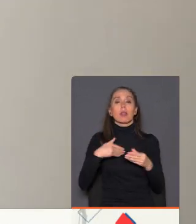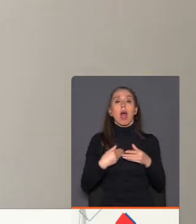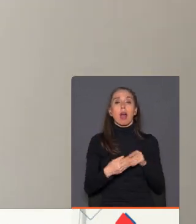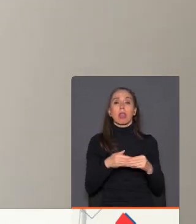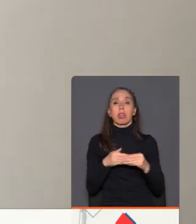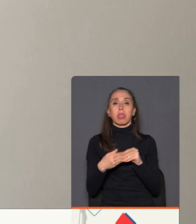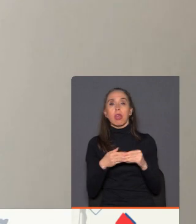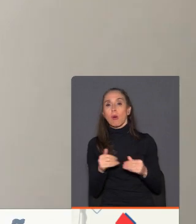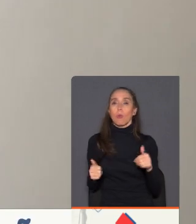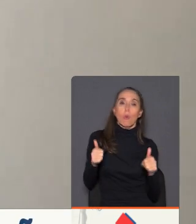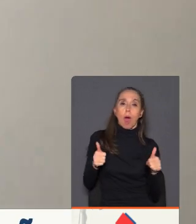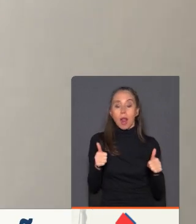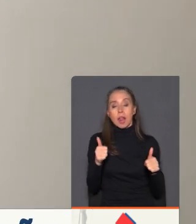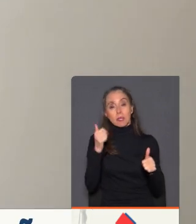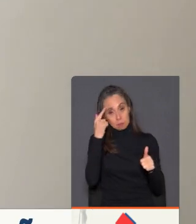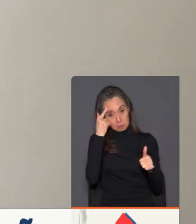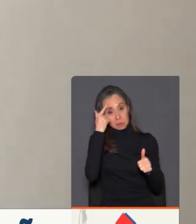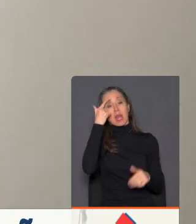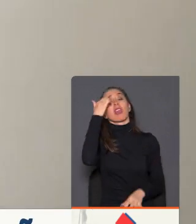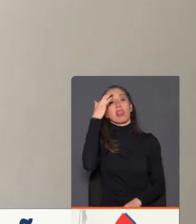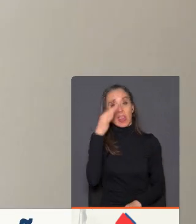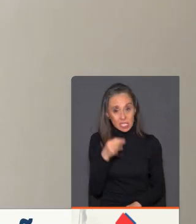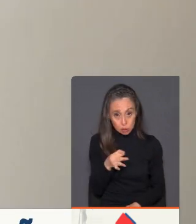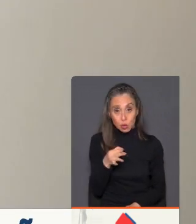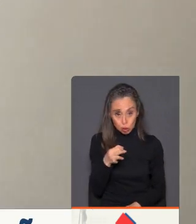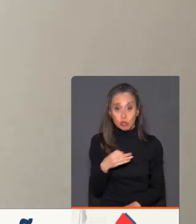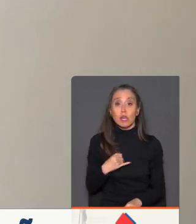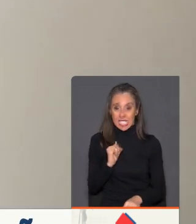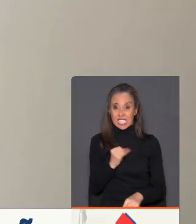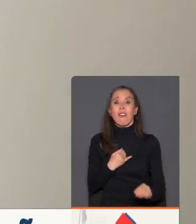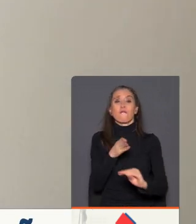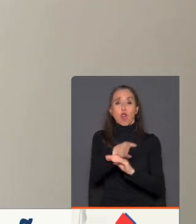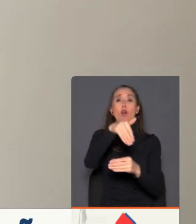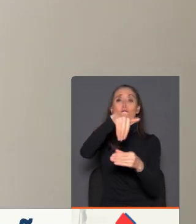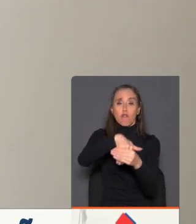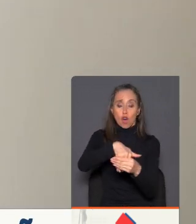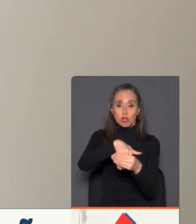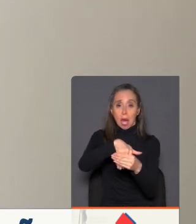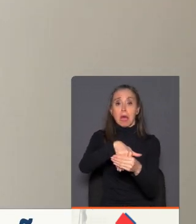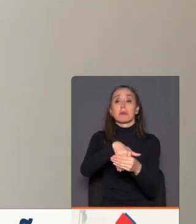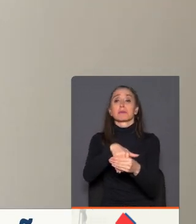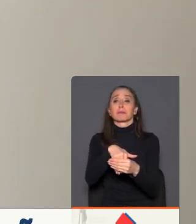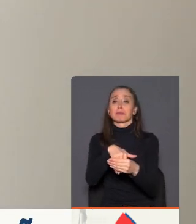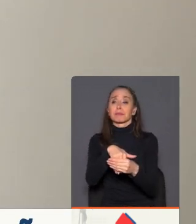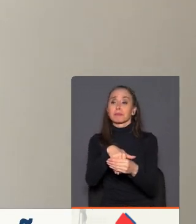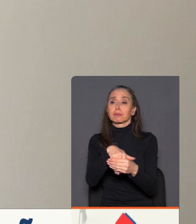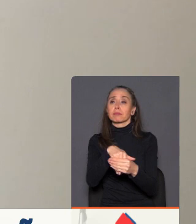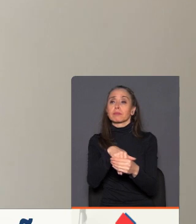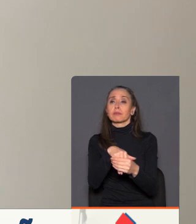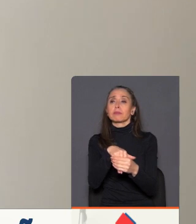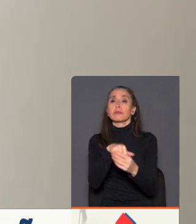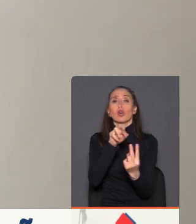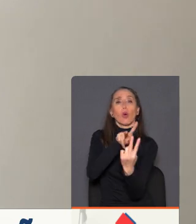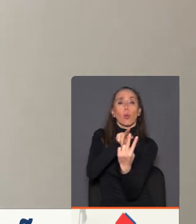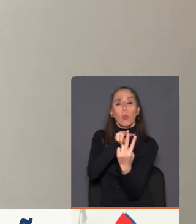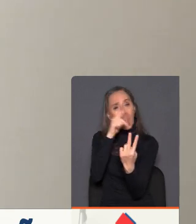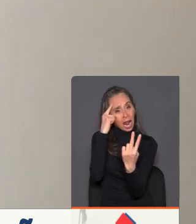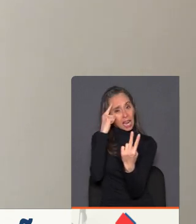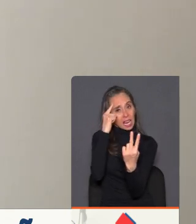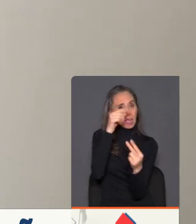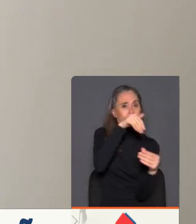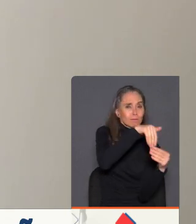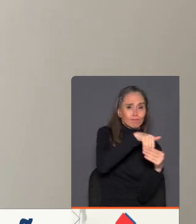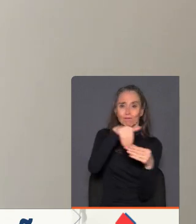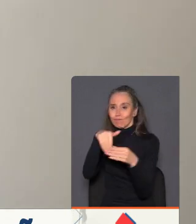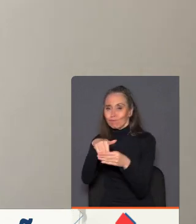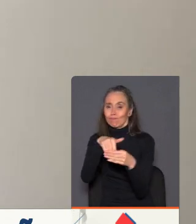aquellos electores que habiendo tomado su decisión de ir a votar y probablemente incluso de alguna de las opciones en disputa puedan